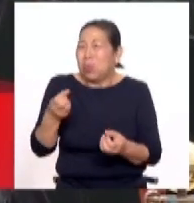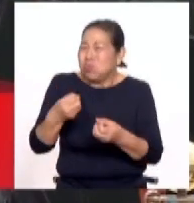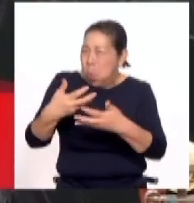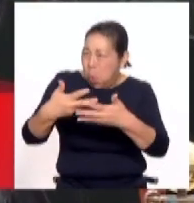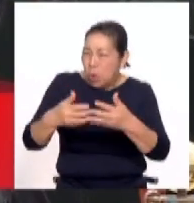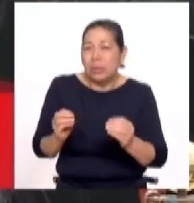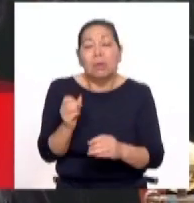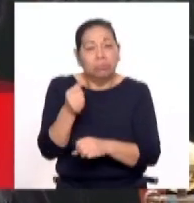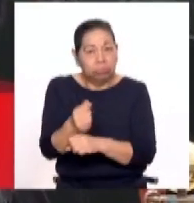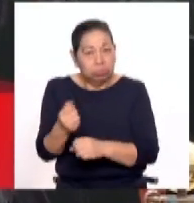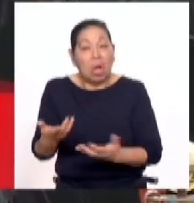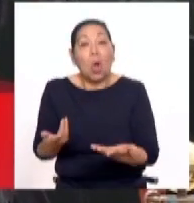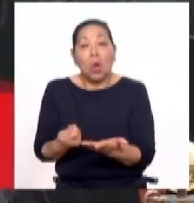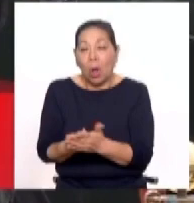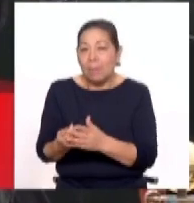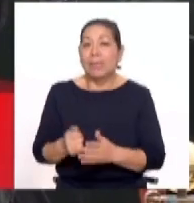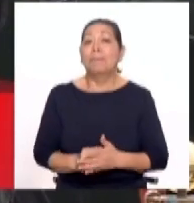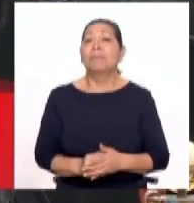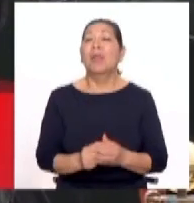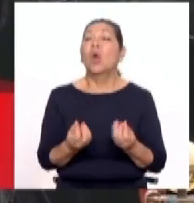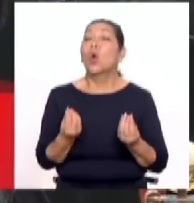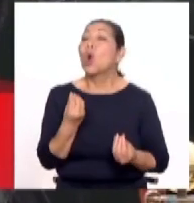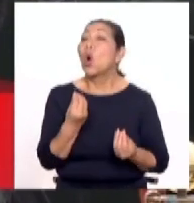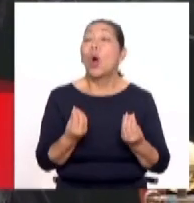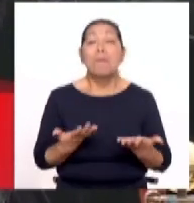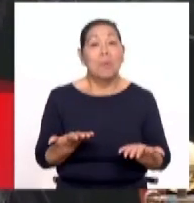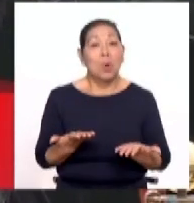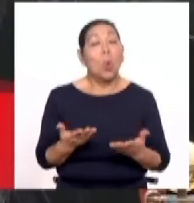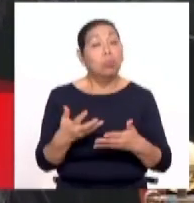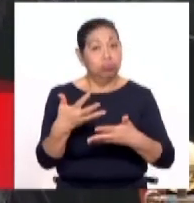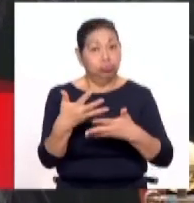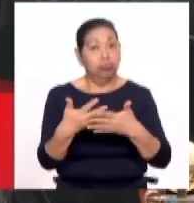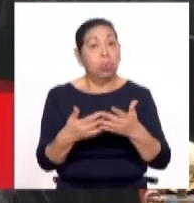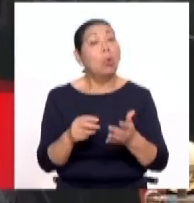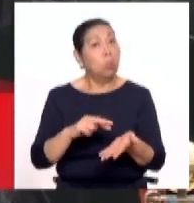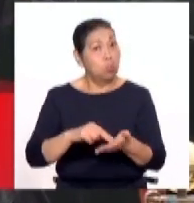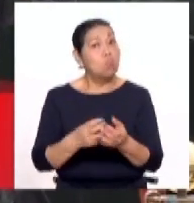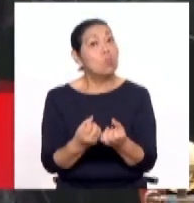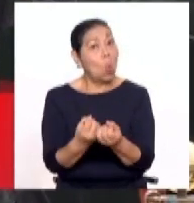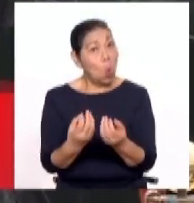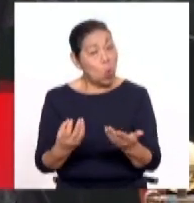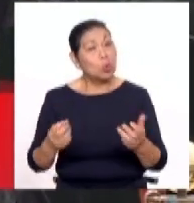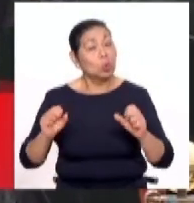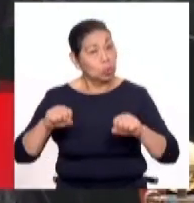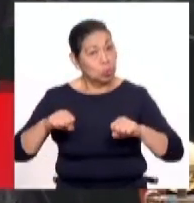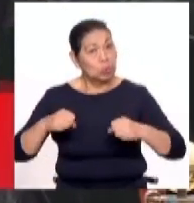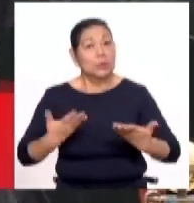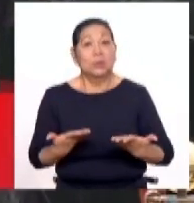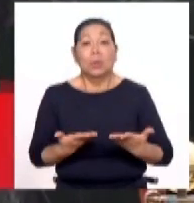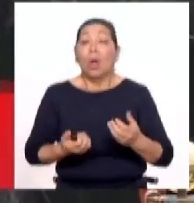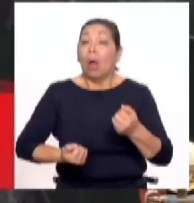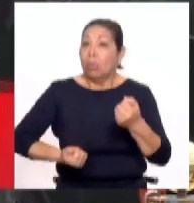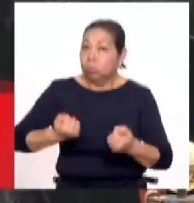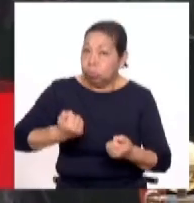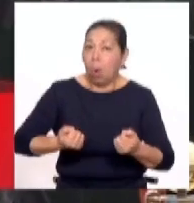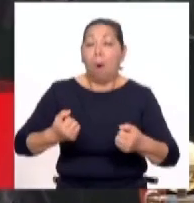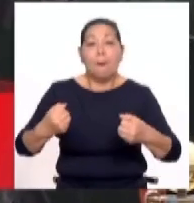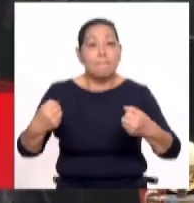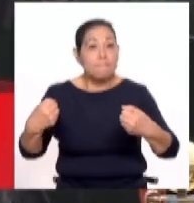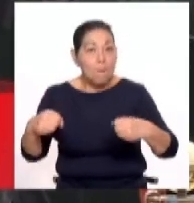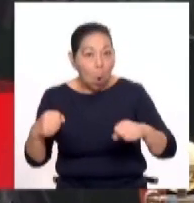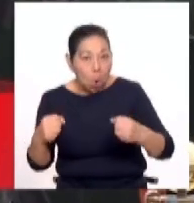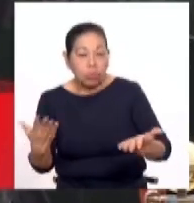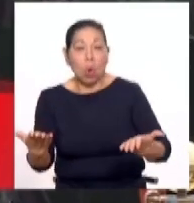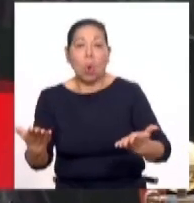criminalidad. Se trata de un número significativo de camionetas,